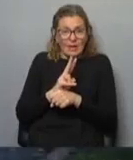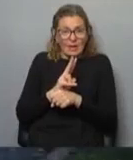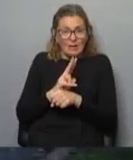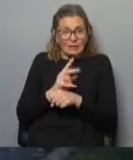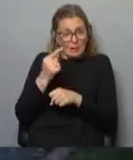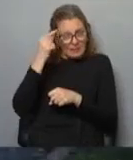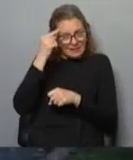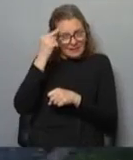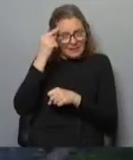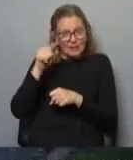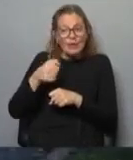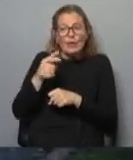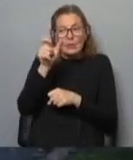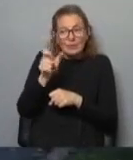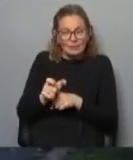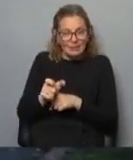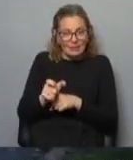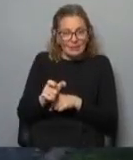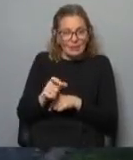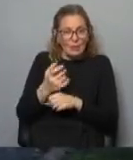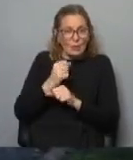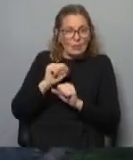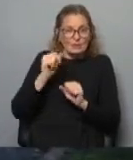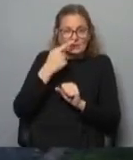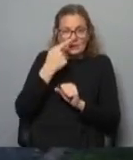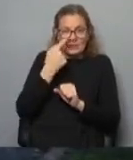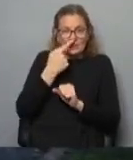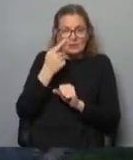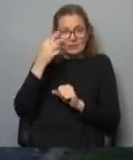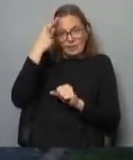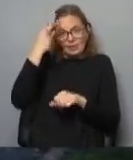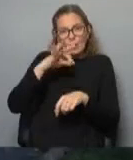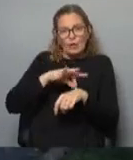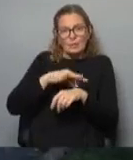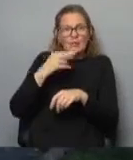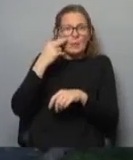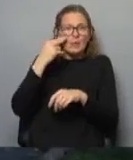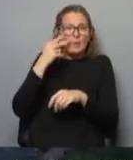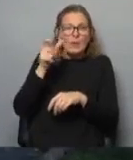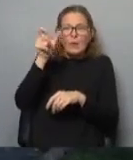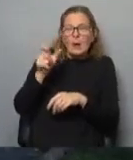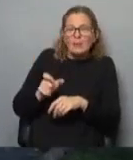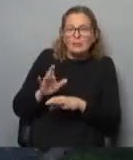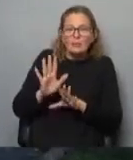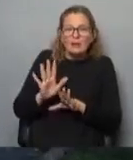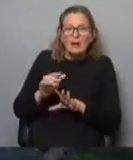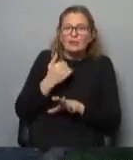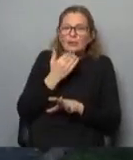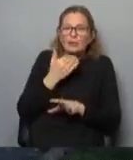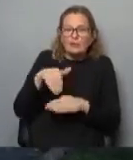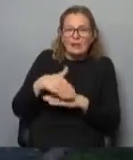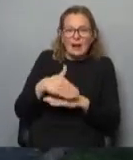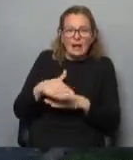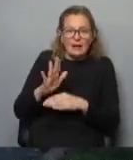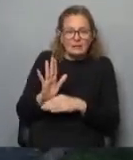concepción del otro no importa si está desbordado psicológicamente o si la persona no está en casa